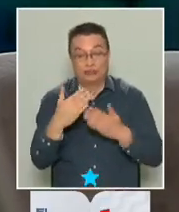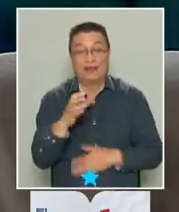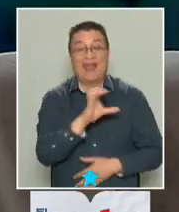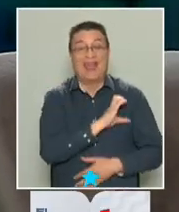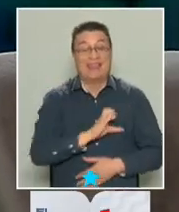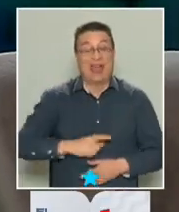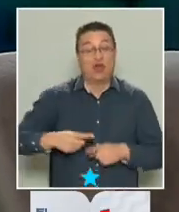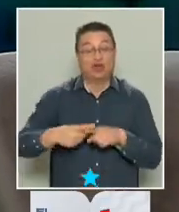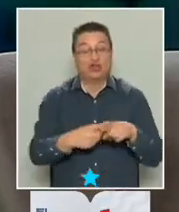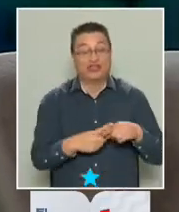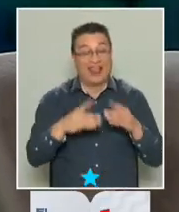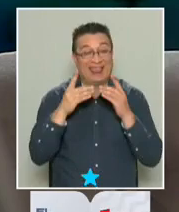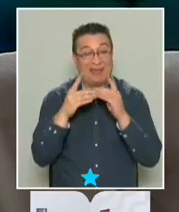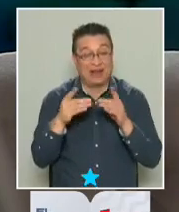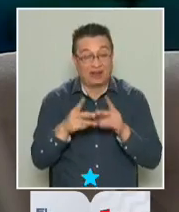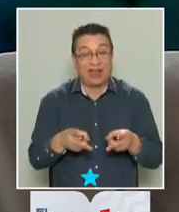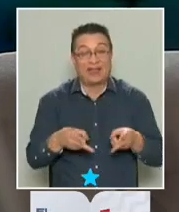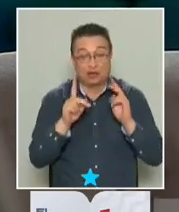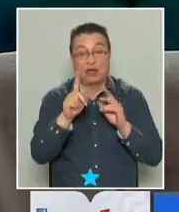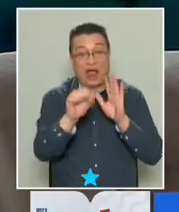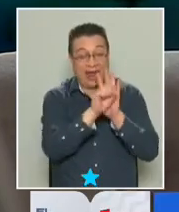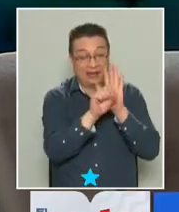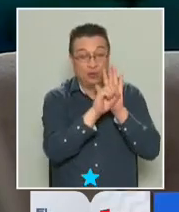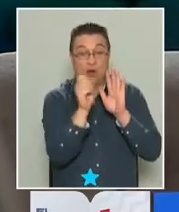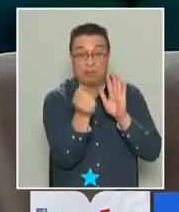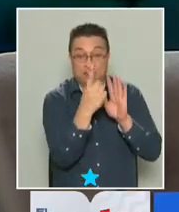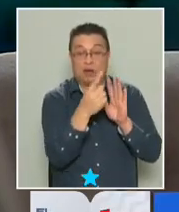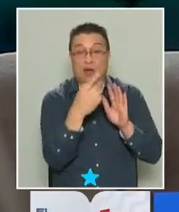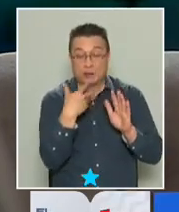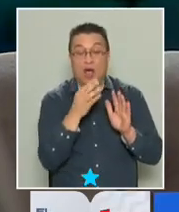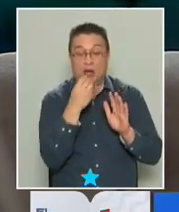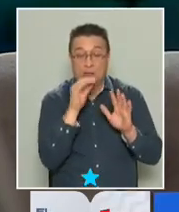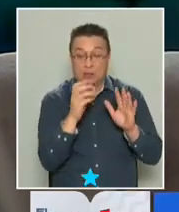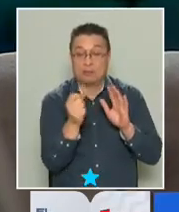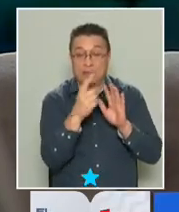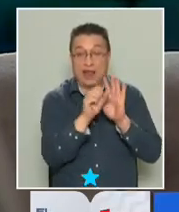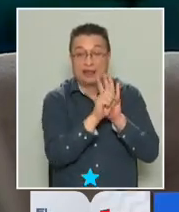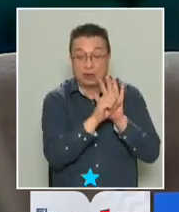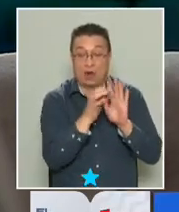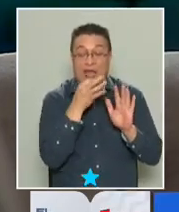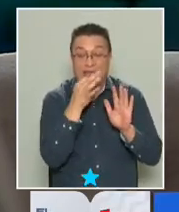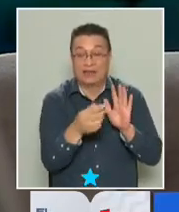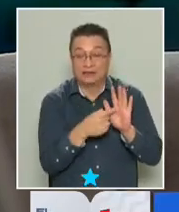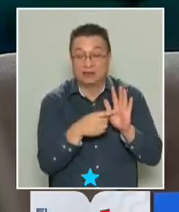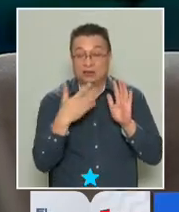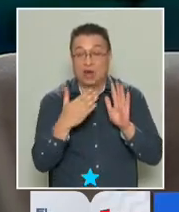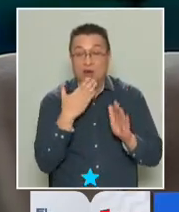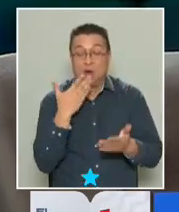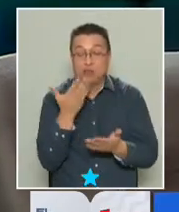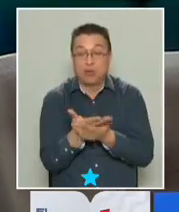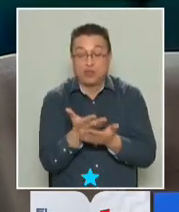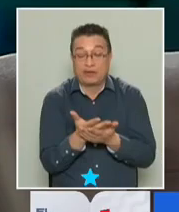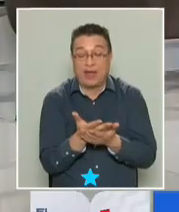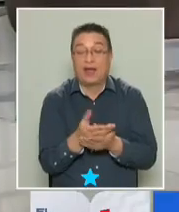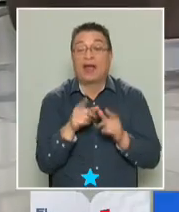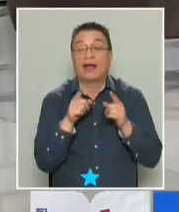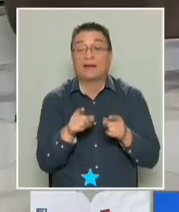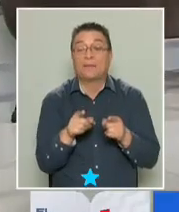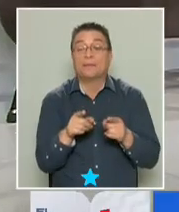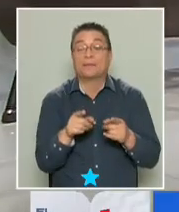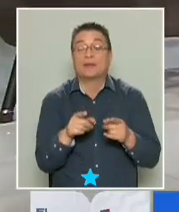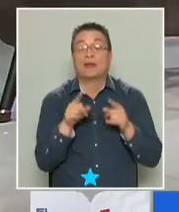social y democrático de derecho también dice ese artículo primero que probablemente sea el primer artículo de la constitución de la propuesta de arias la propuesta que es